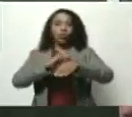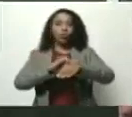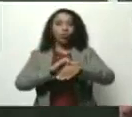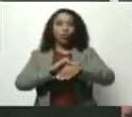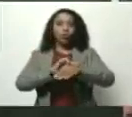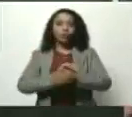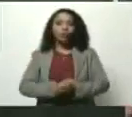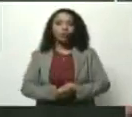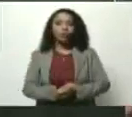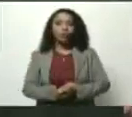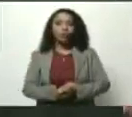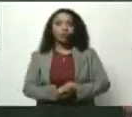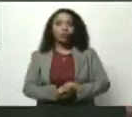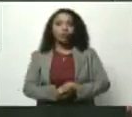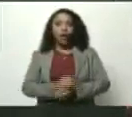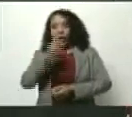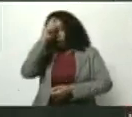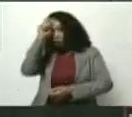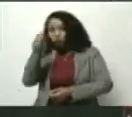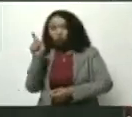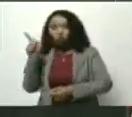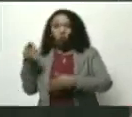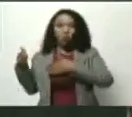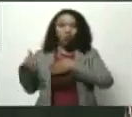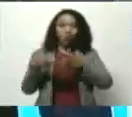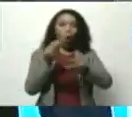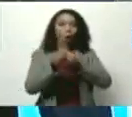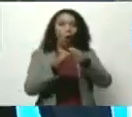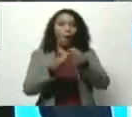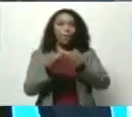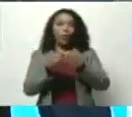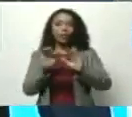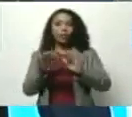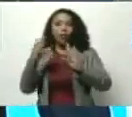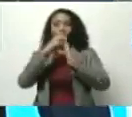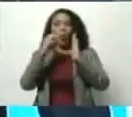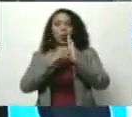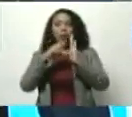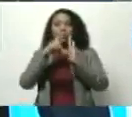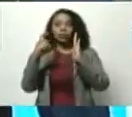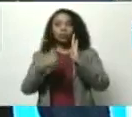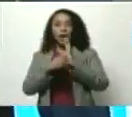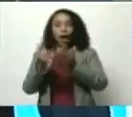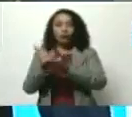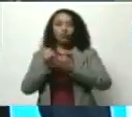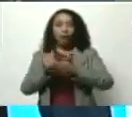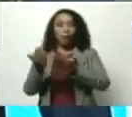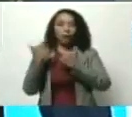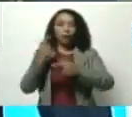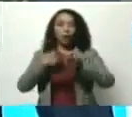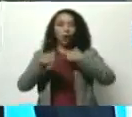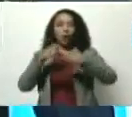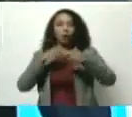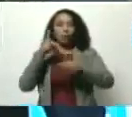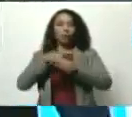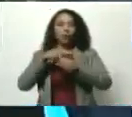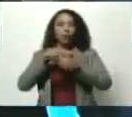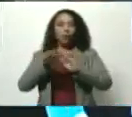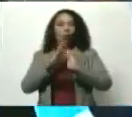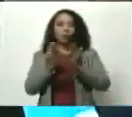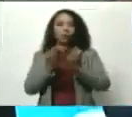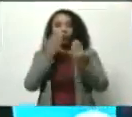en tributo a toda su trayectoria como secretario general de la opep y su contribución al negocio petrolero mundial